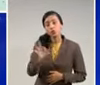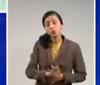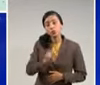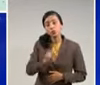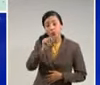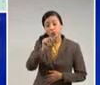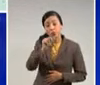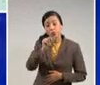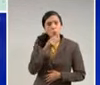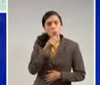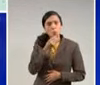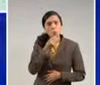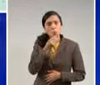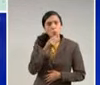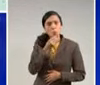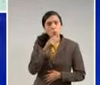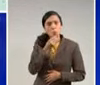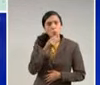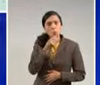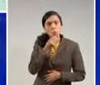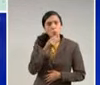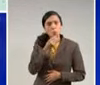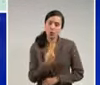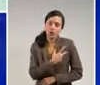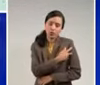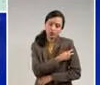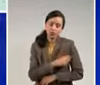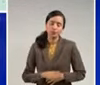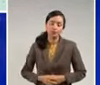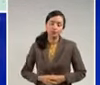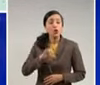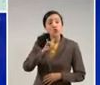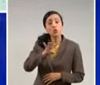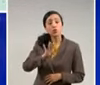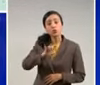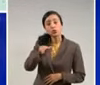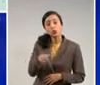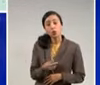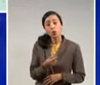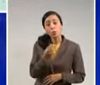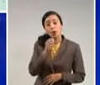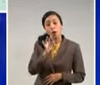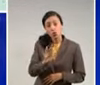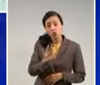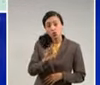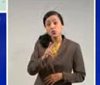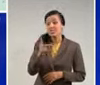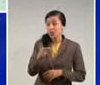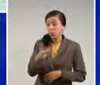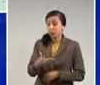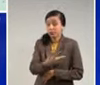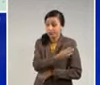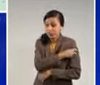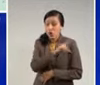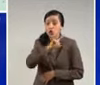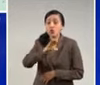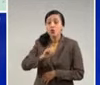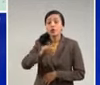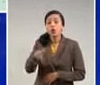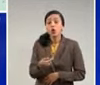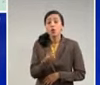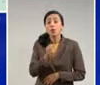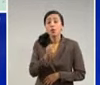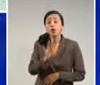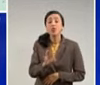tiene su primera dosis, el 94,8% su segunda dosis, el 90,8% su